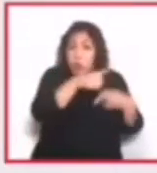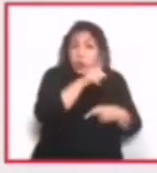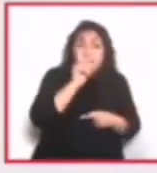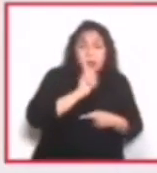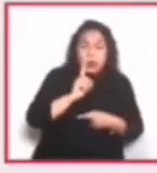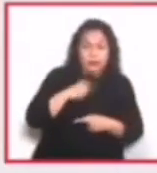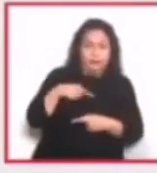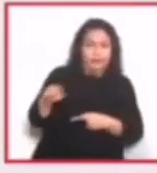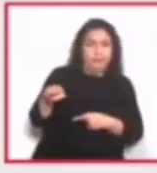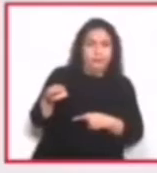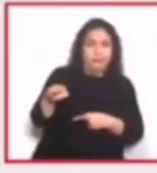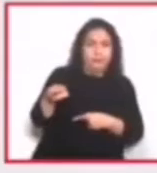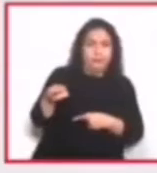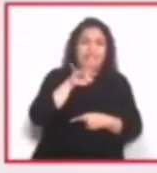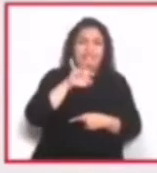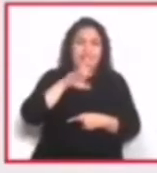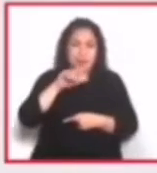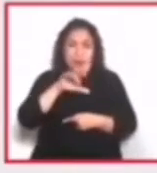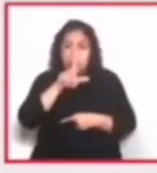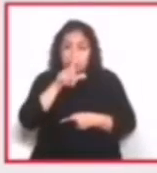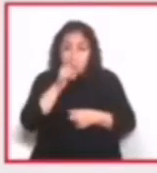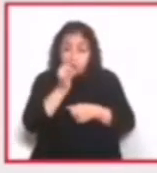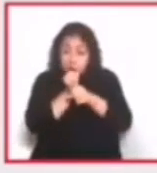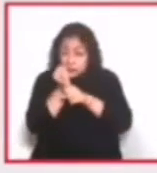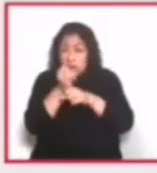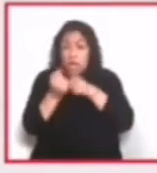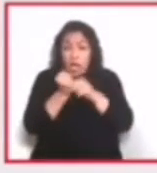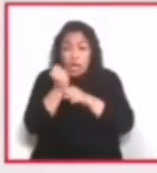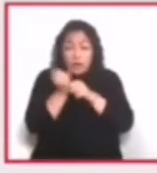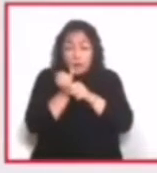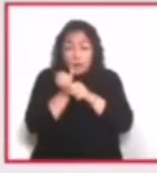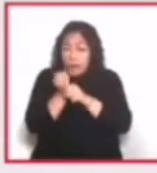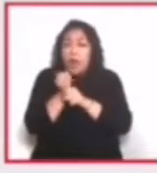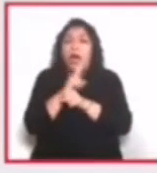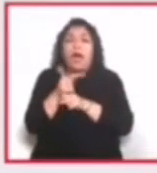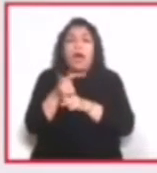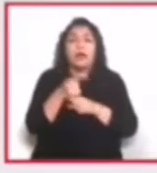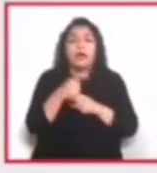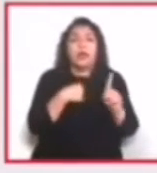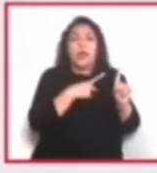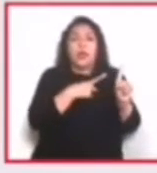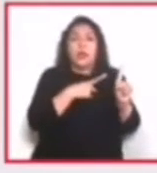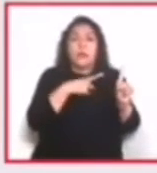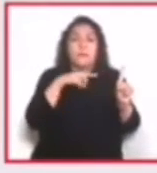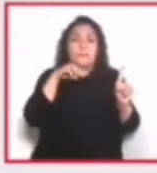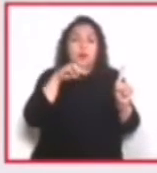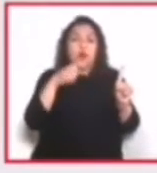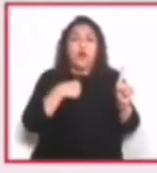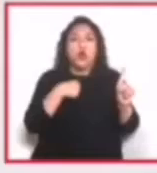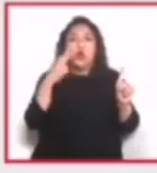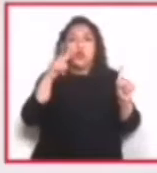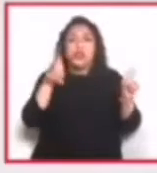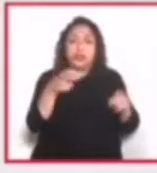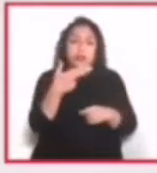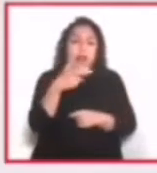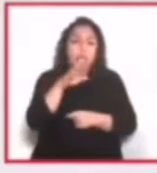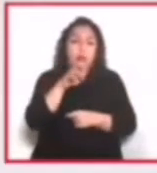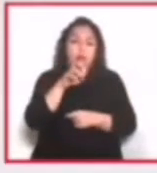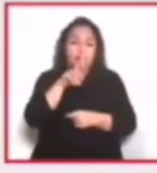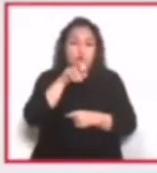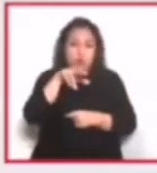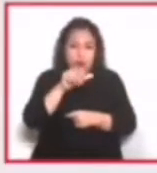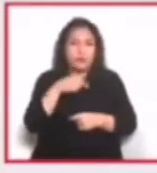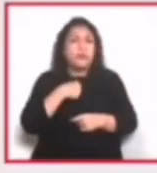Richard Viqueira y después de una investigación de varios años, realizó el monólogo Hombruna. Yo siempre tuve interés en